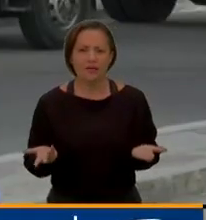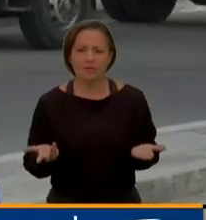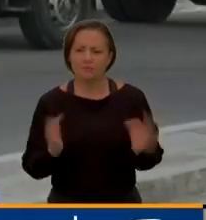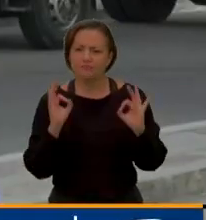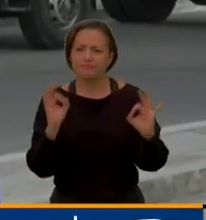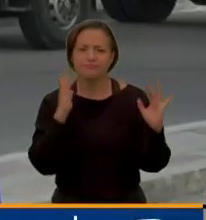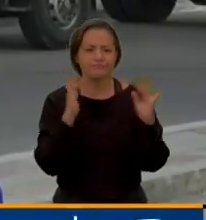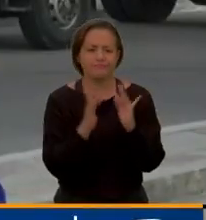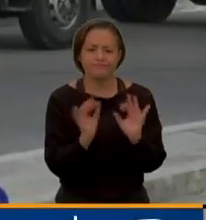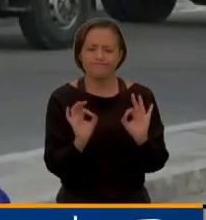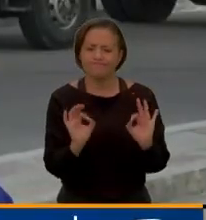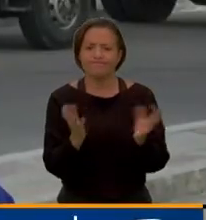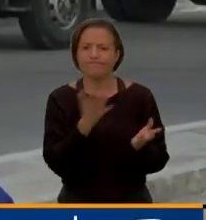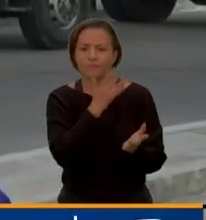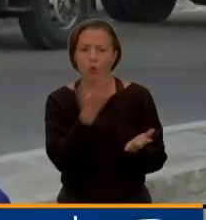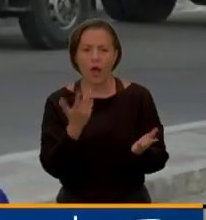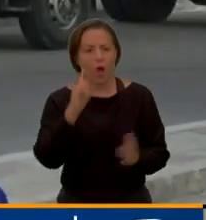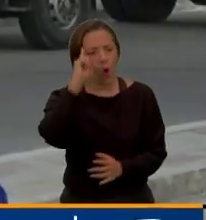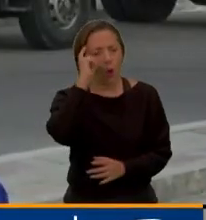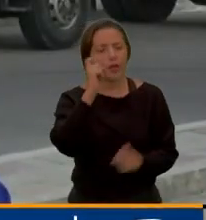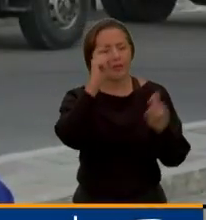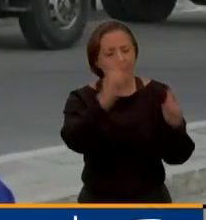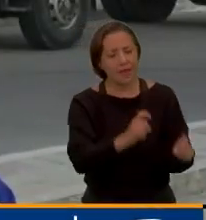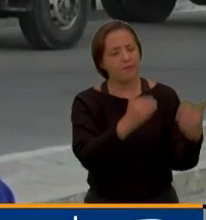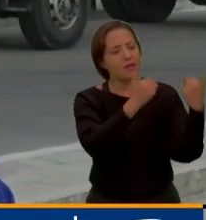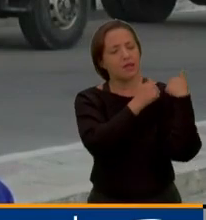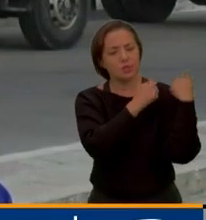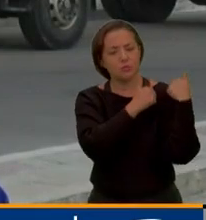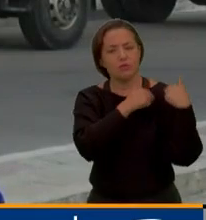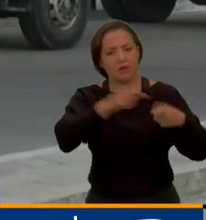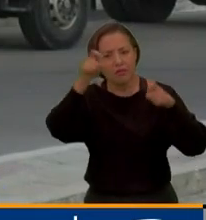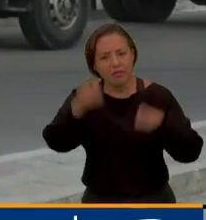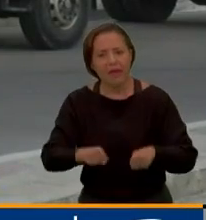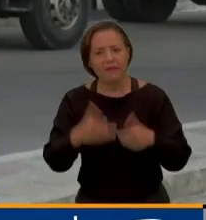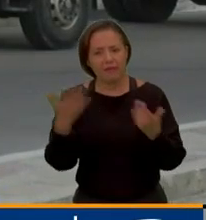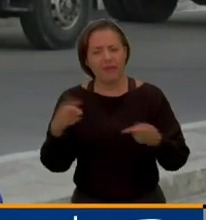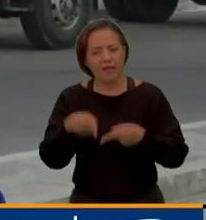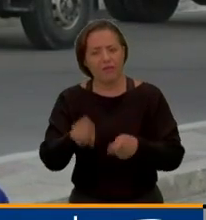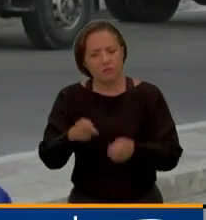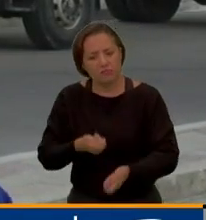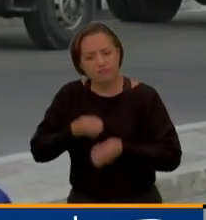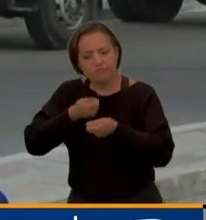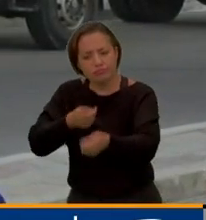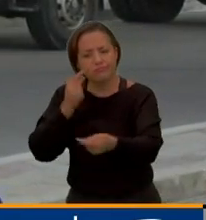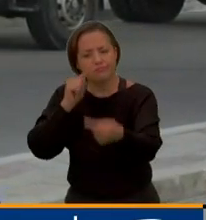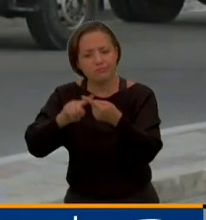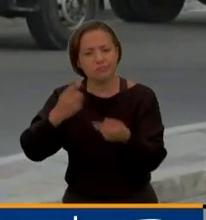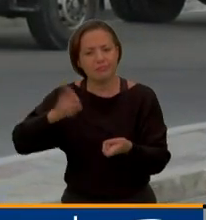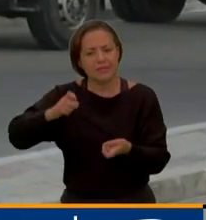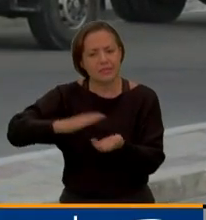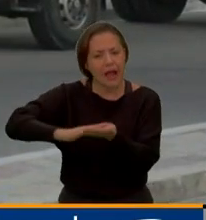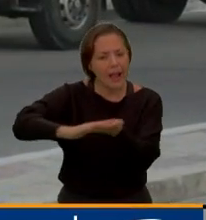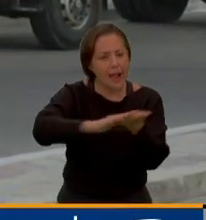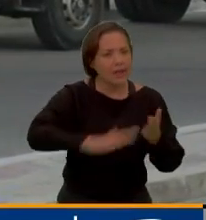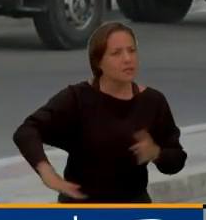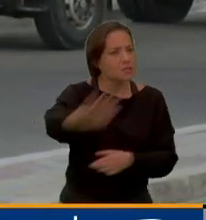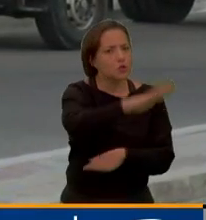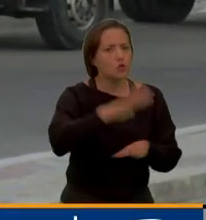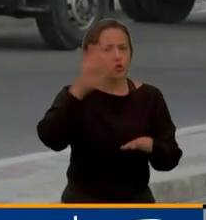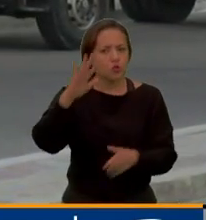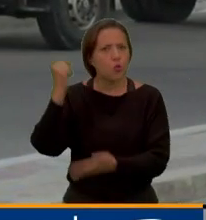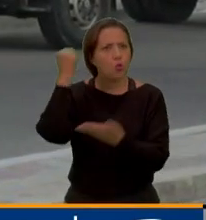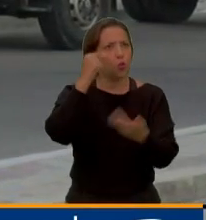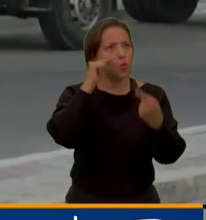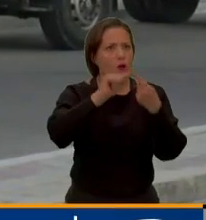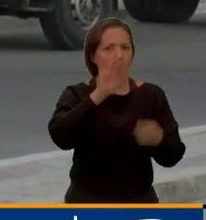más buena, el gobierno tiene la responsabilidad de puedas invertir los recursos necesarios que tiene el departamento de La Guajira